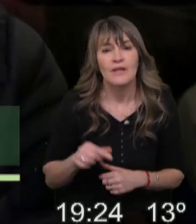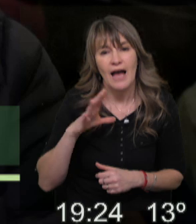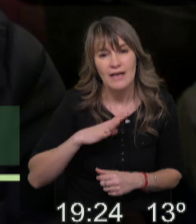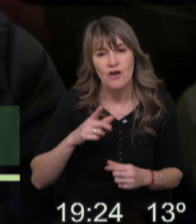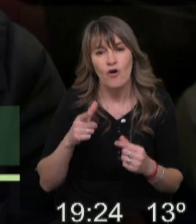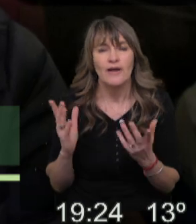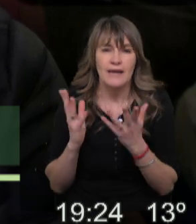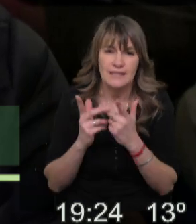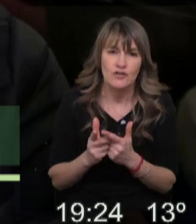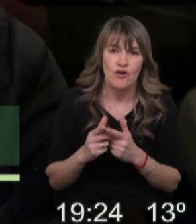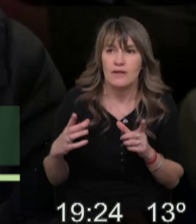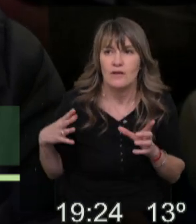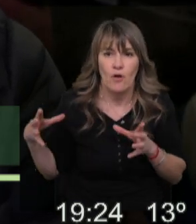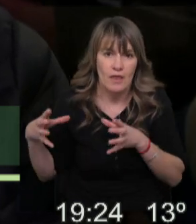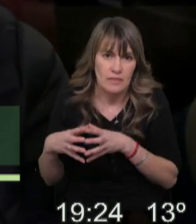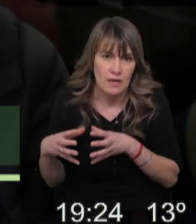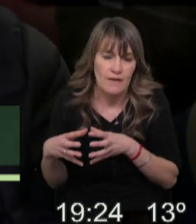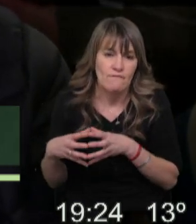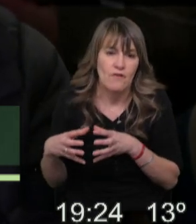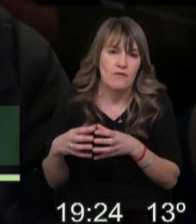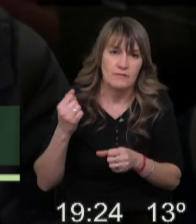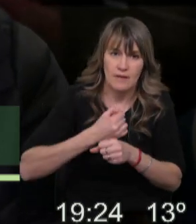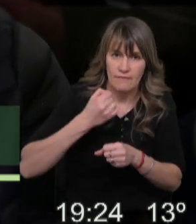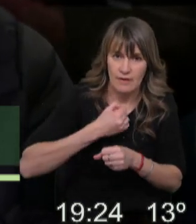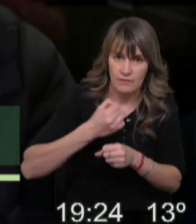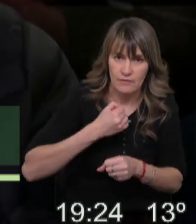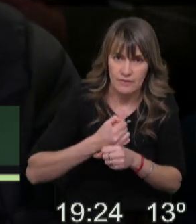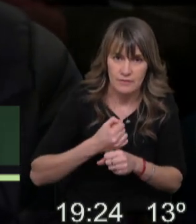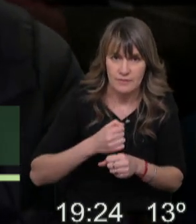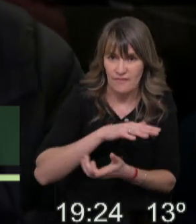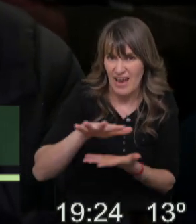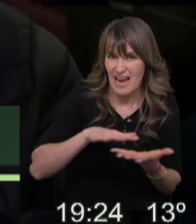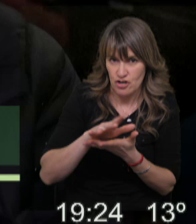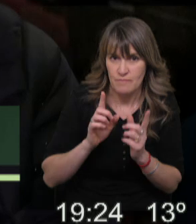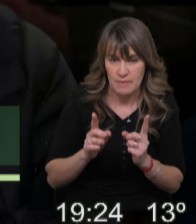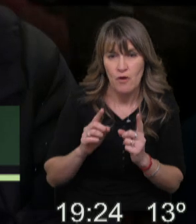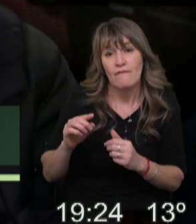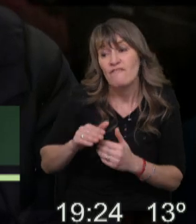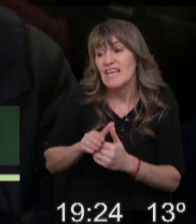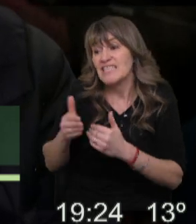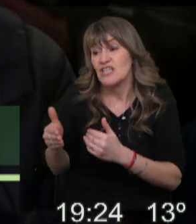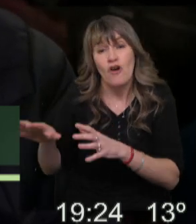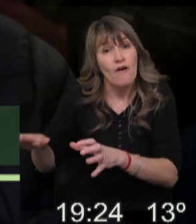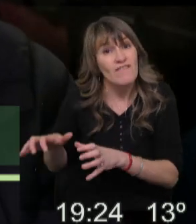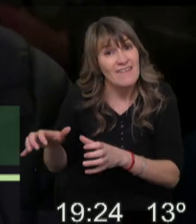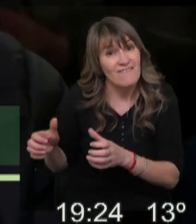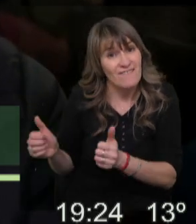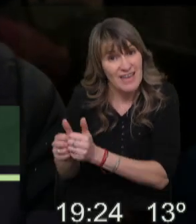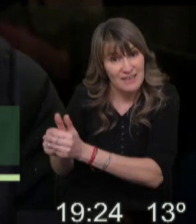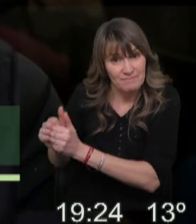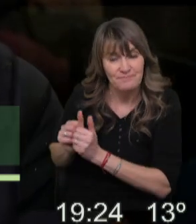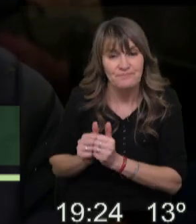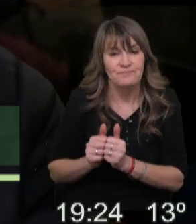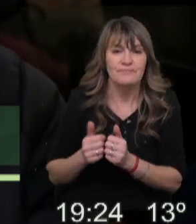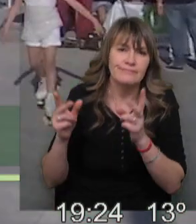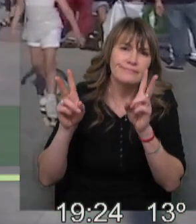organizaciones, colectivos, trabajadores del barrio y vecinos en torno a diferentes temáticas que, bueno,